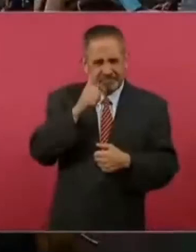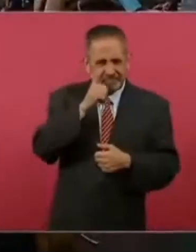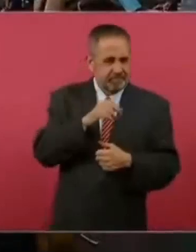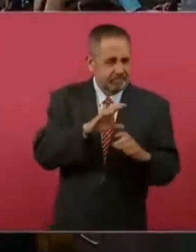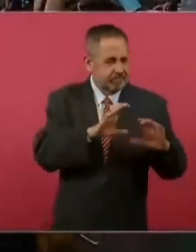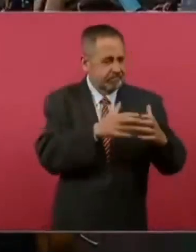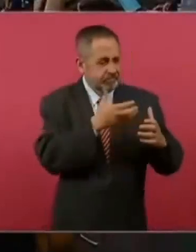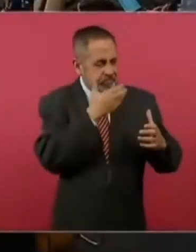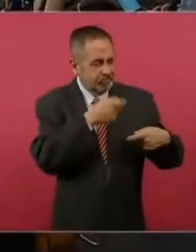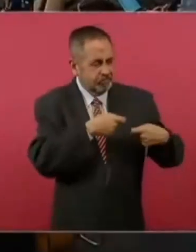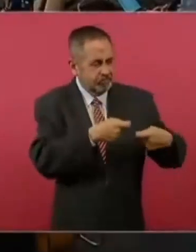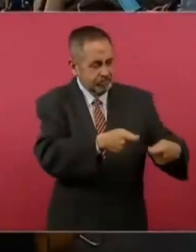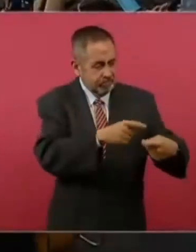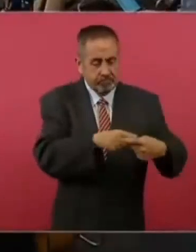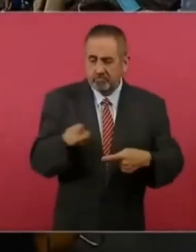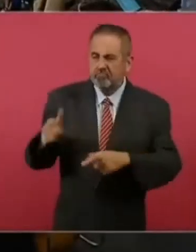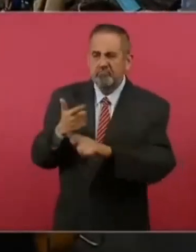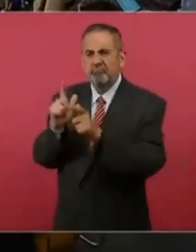conservadores.